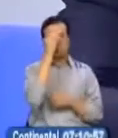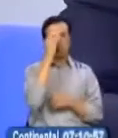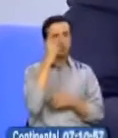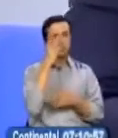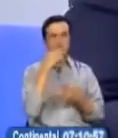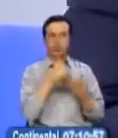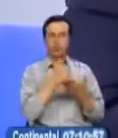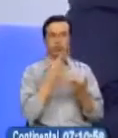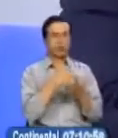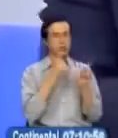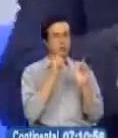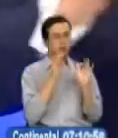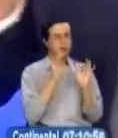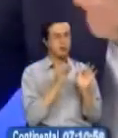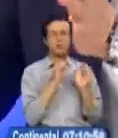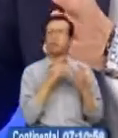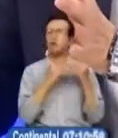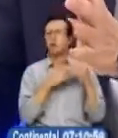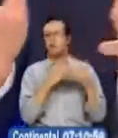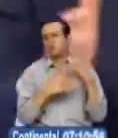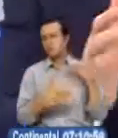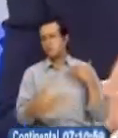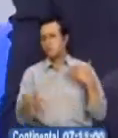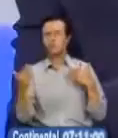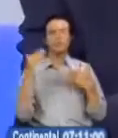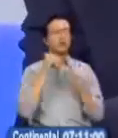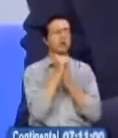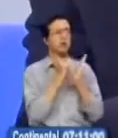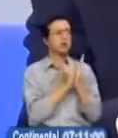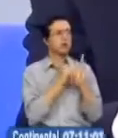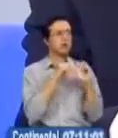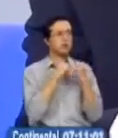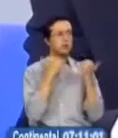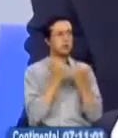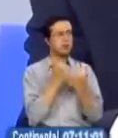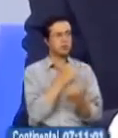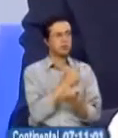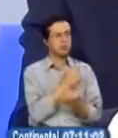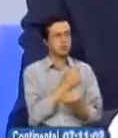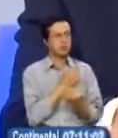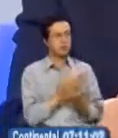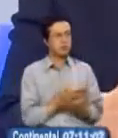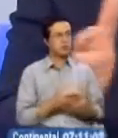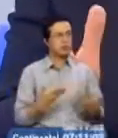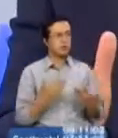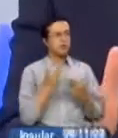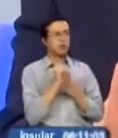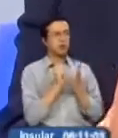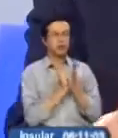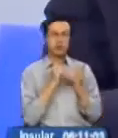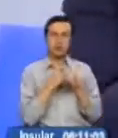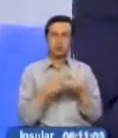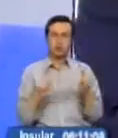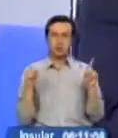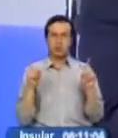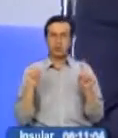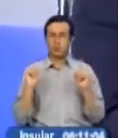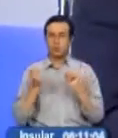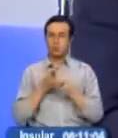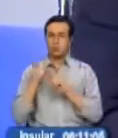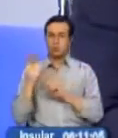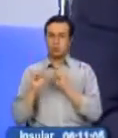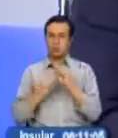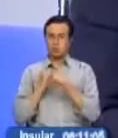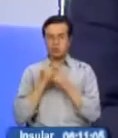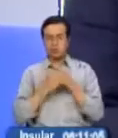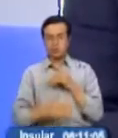vigente. Ahora, el tema es, dice, de aquí a futuro, una agenda con la Asamblea Universitaria, ¿es una agenda distinta a estos primeros